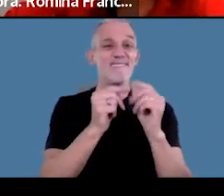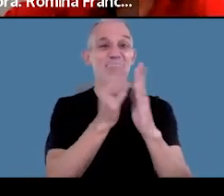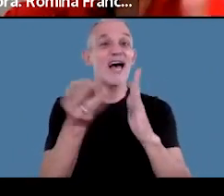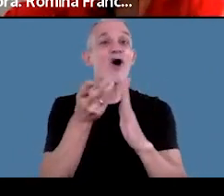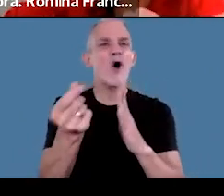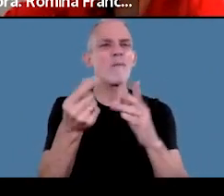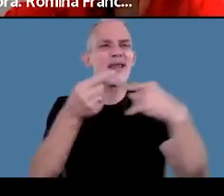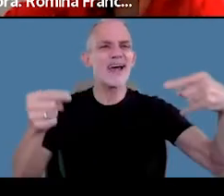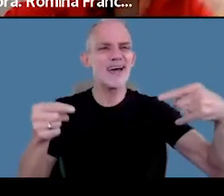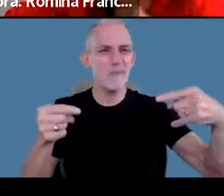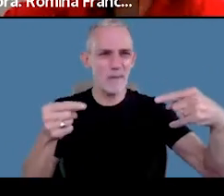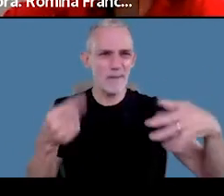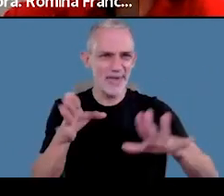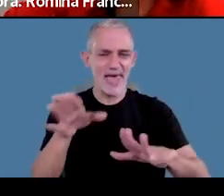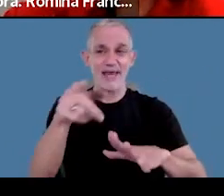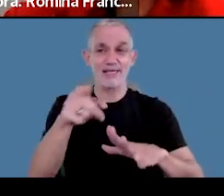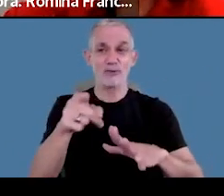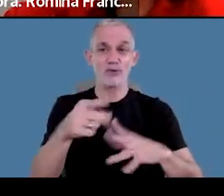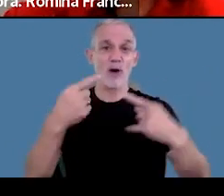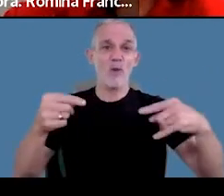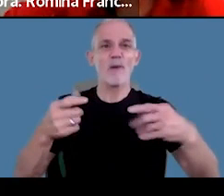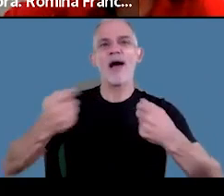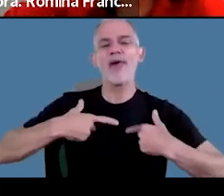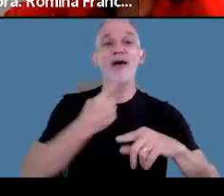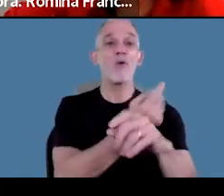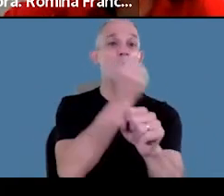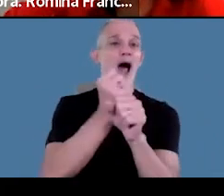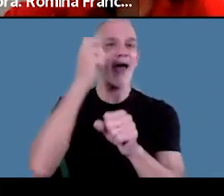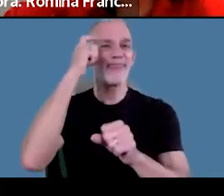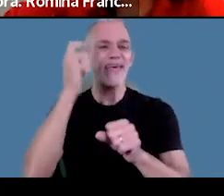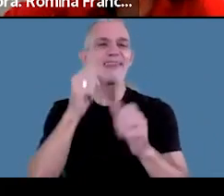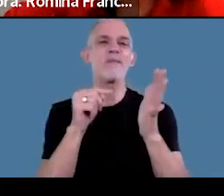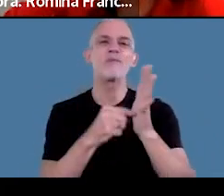ese bien, que van a ser estos bienes que están del 1 al 10 del inciso A.